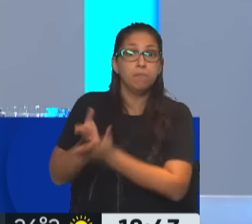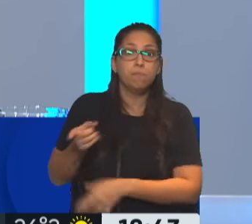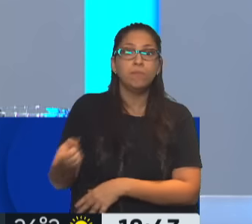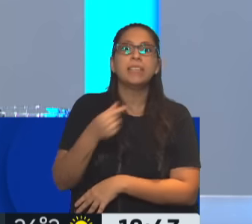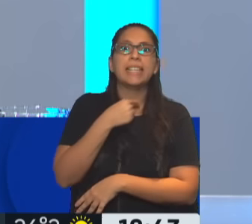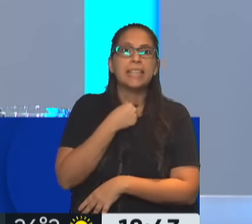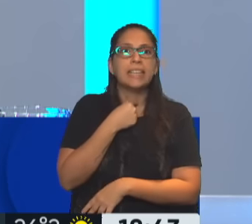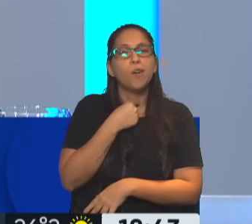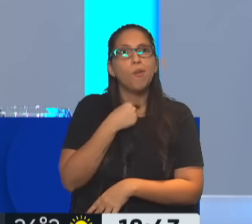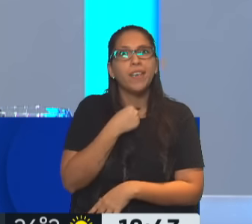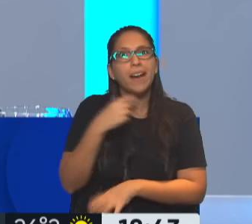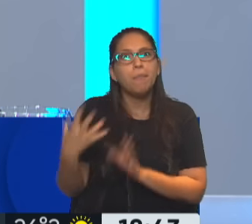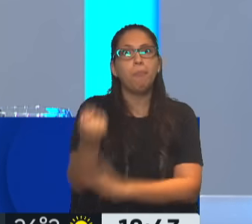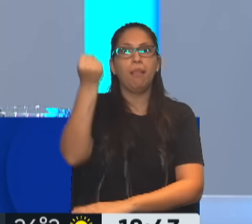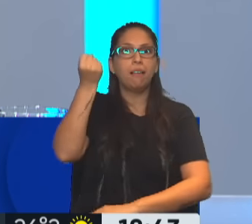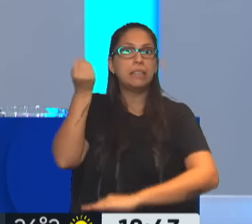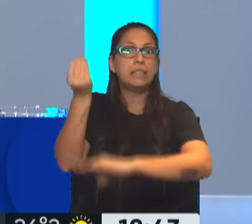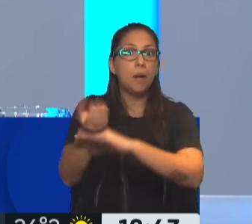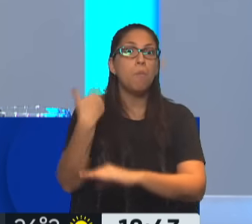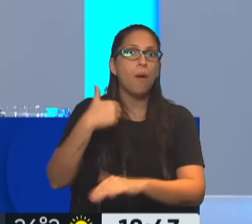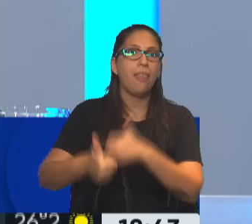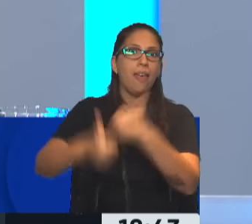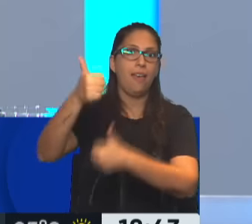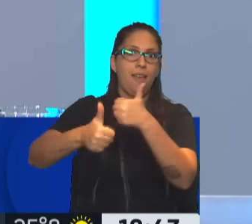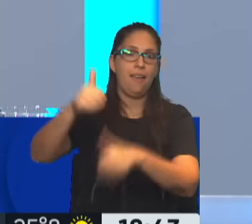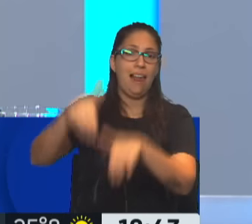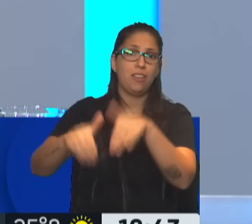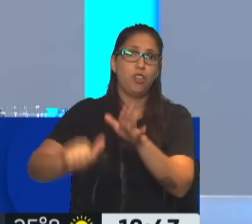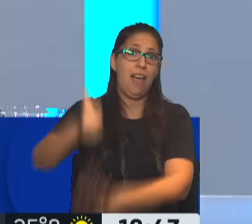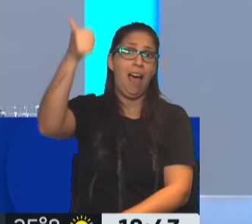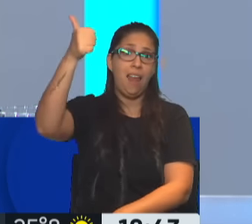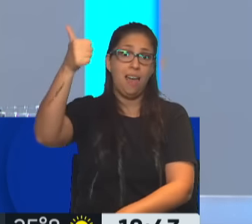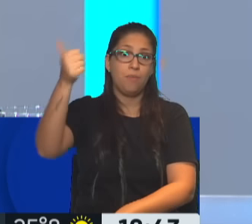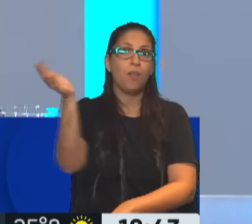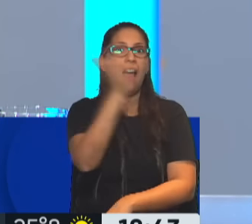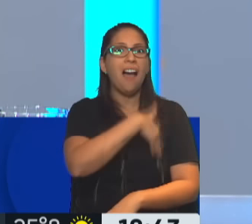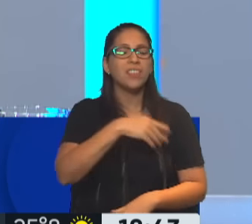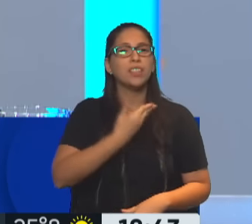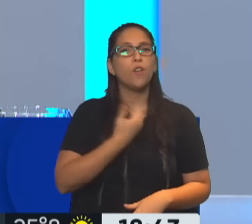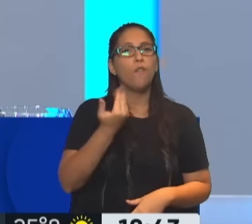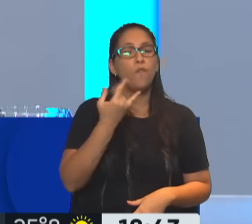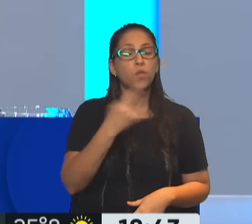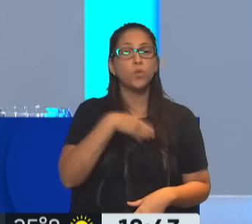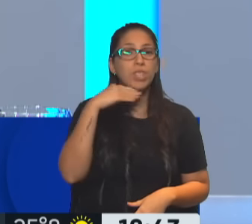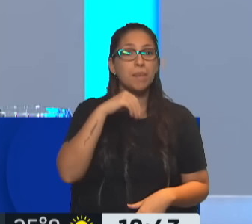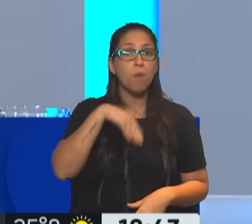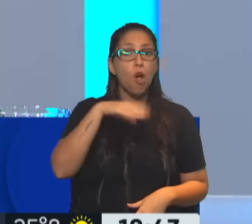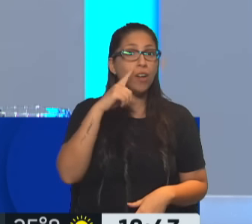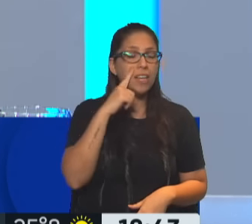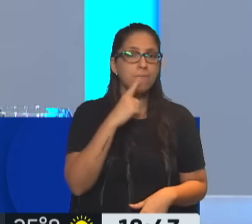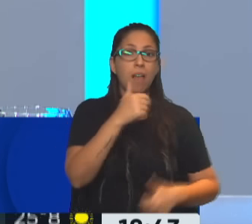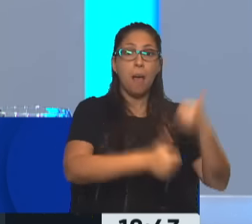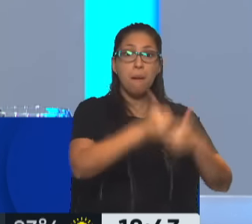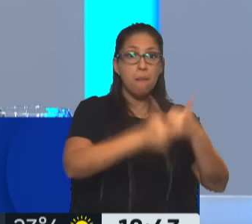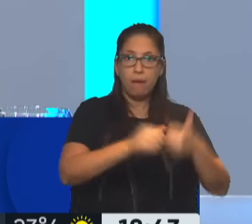un candidato que pueda llegar a ganar una elección, porque recordemos que en las últimas elecciones fue Keiko Fujimori quien se quedó en la puerta, pero no ganó en las